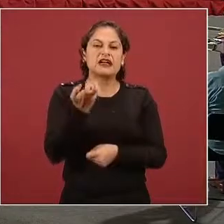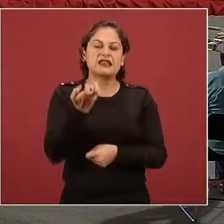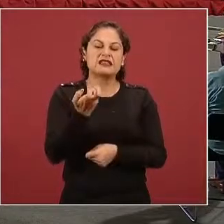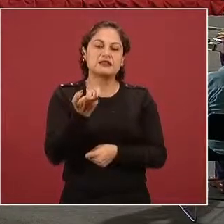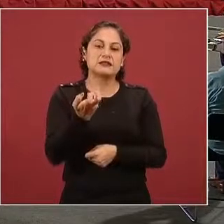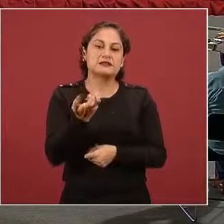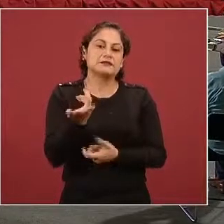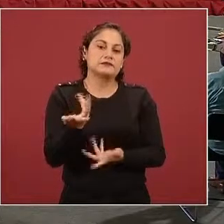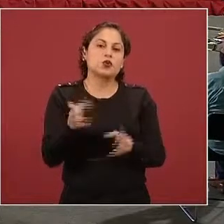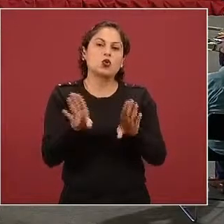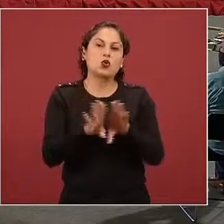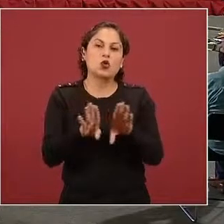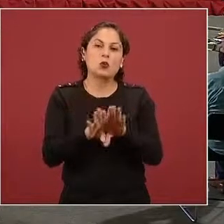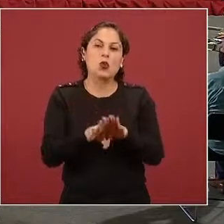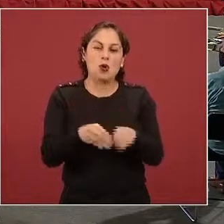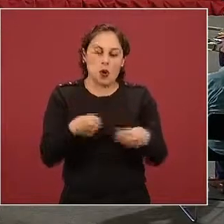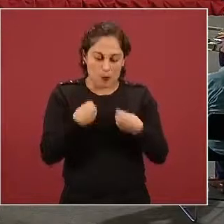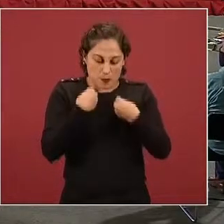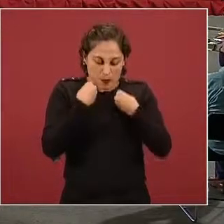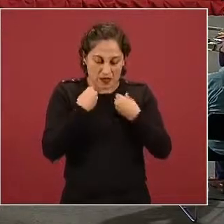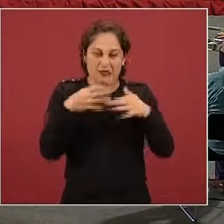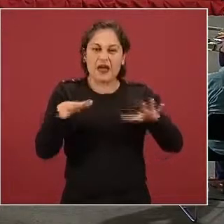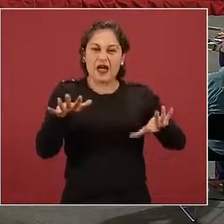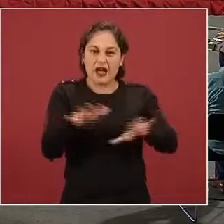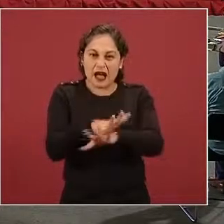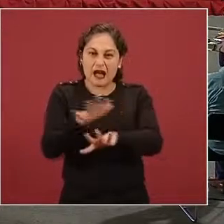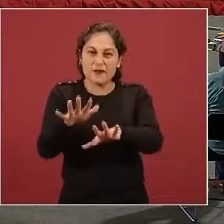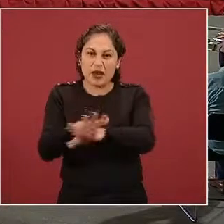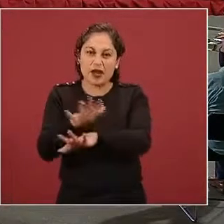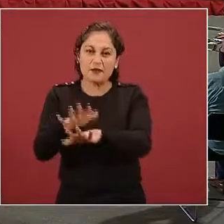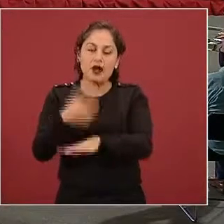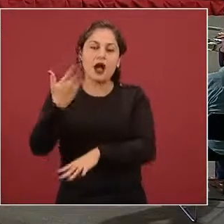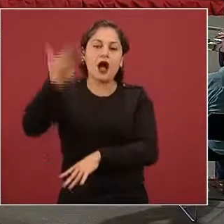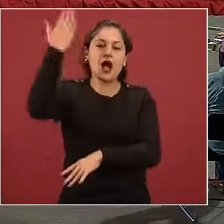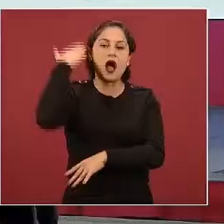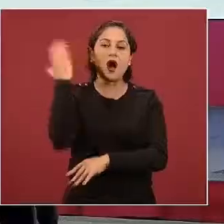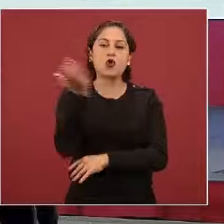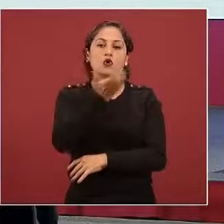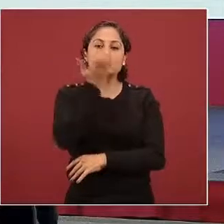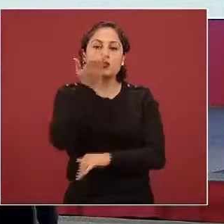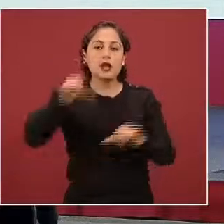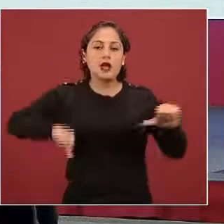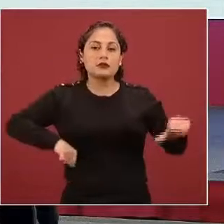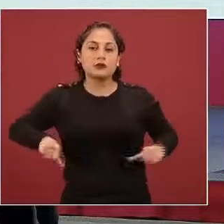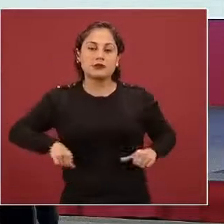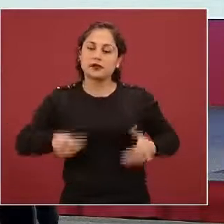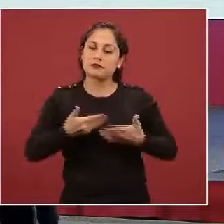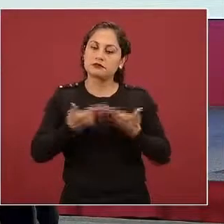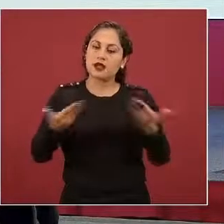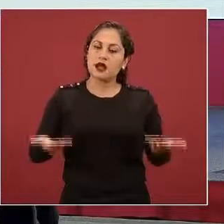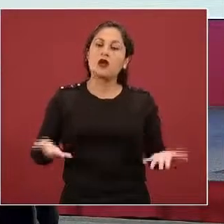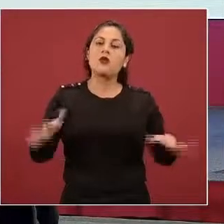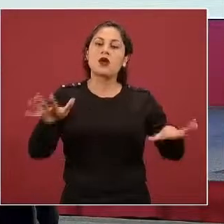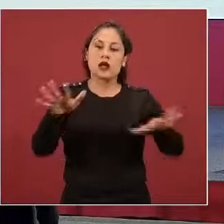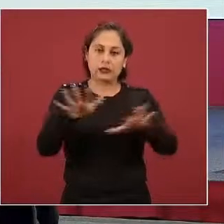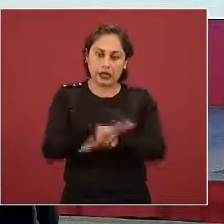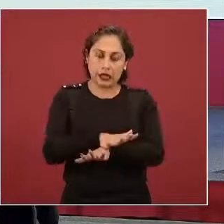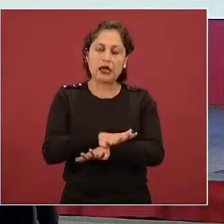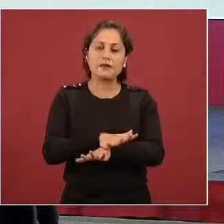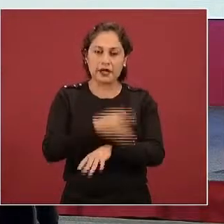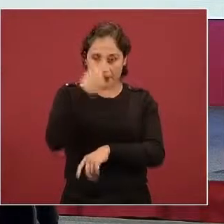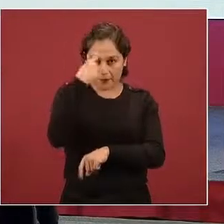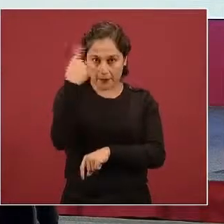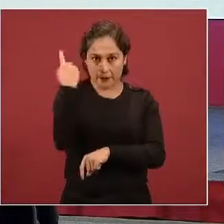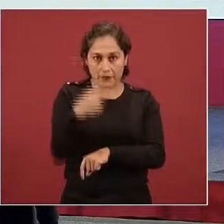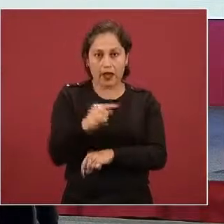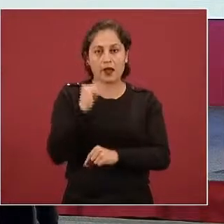público. No quiere decir tener las actividades que convencionalmente tenemos, sino que ir poco a poco, de una manera